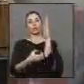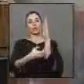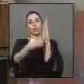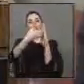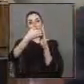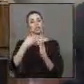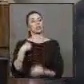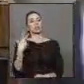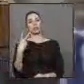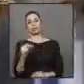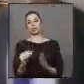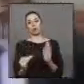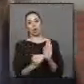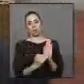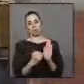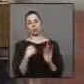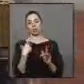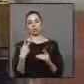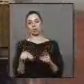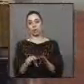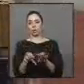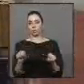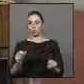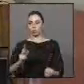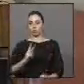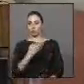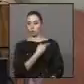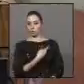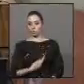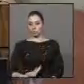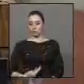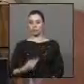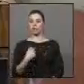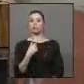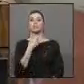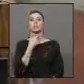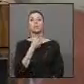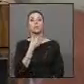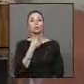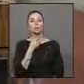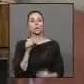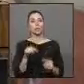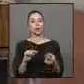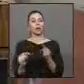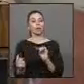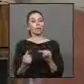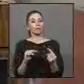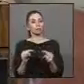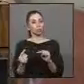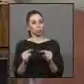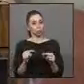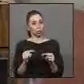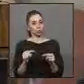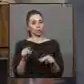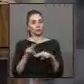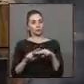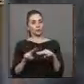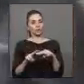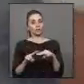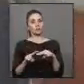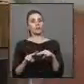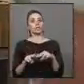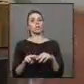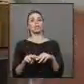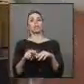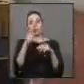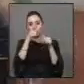no apoyarlo. No lo comparto, señor presidente, porque me hubiera gustado que esta discusión la hubiéramos hecho con tiempo,